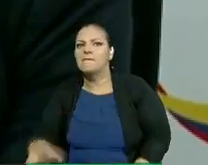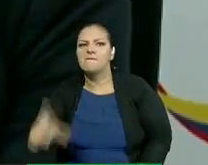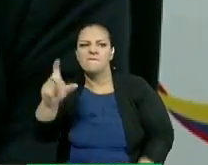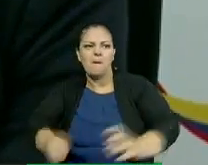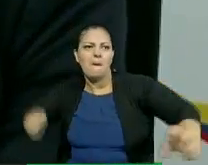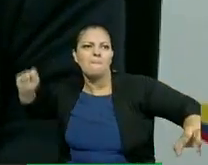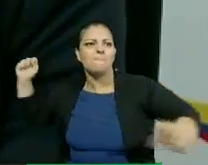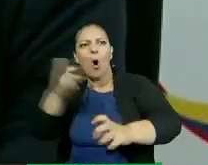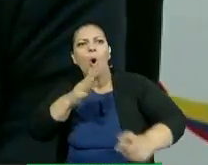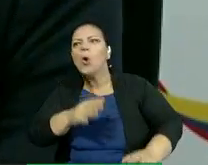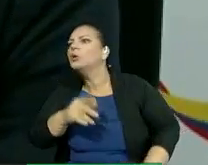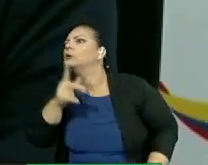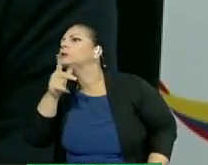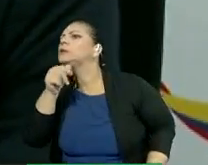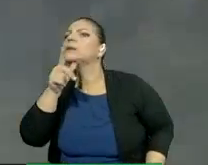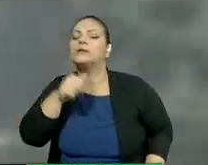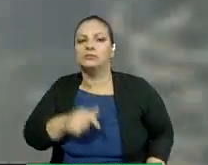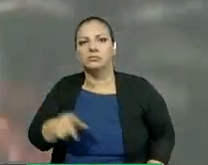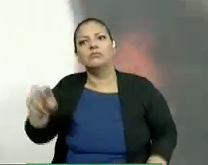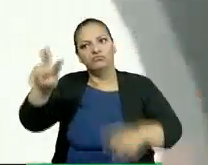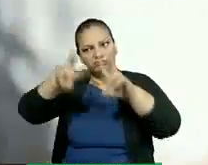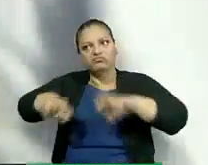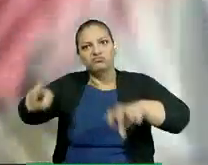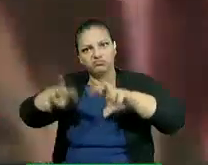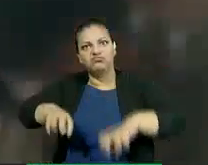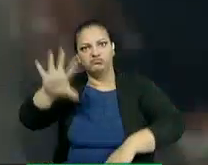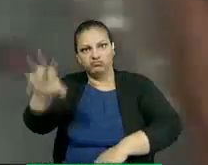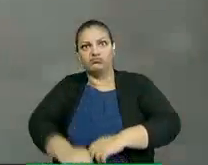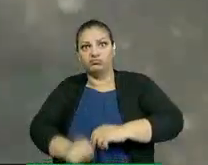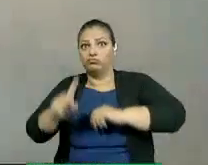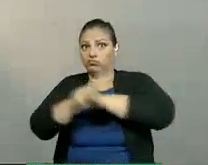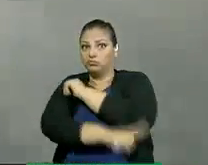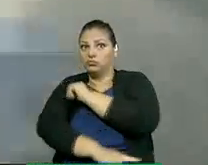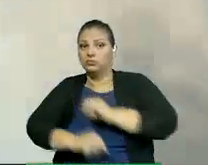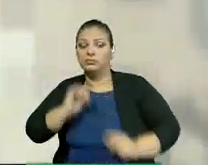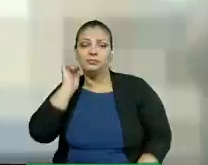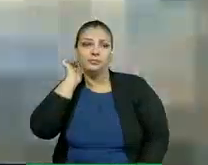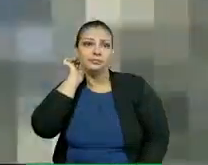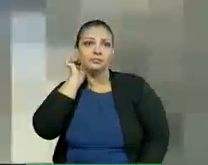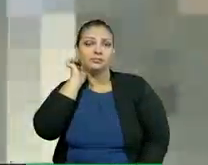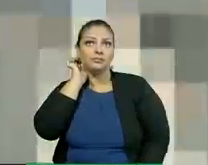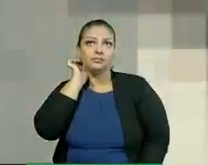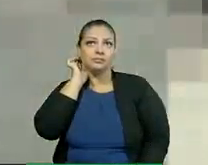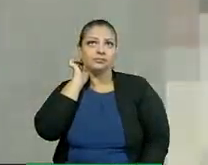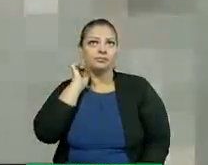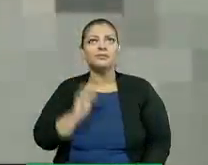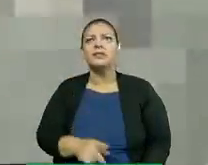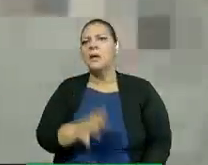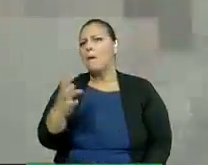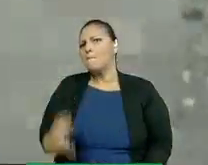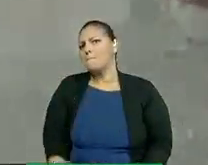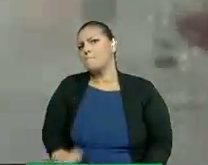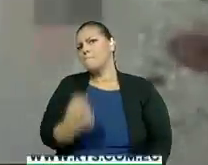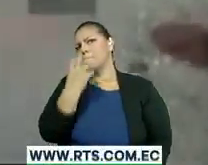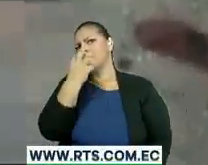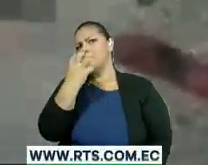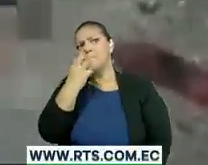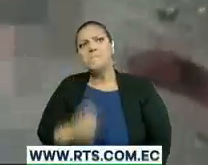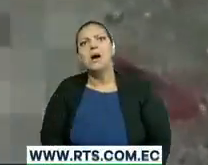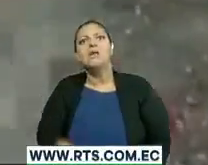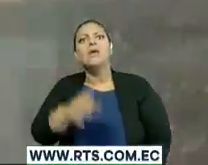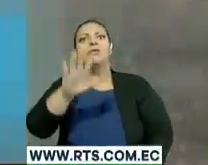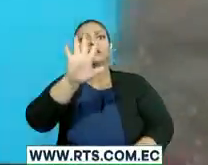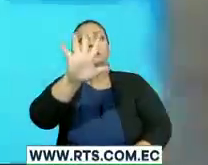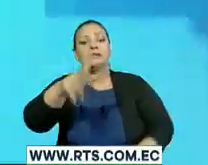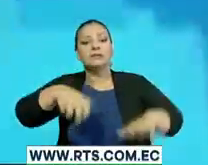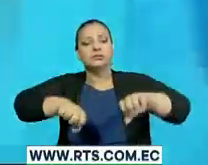legal por haber cometido ese acto. El saldo negativo de la ira popular, 5 motos, un patrullero y un auto quemados, la UPC destrozada,